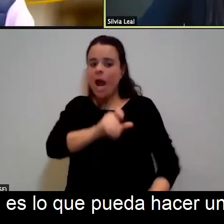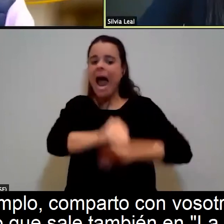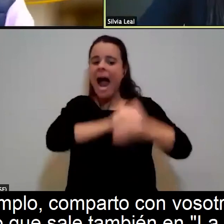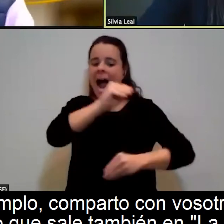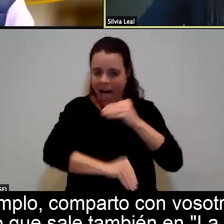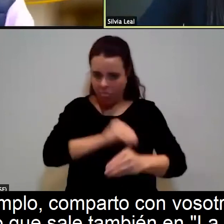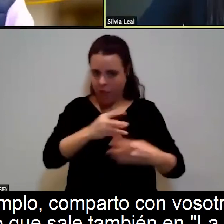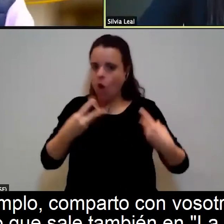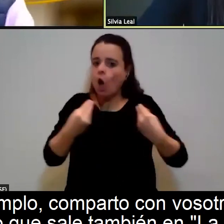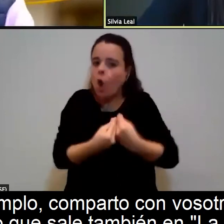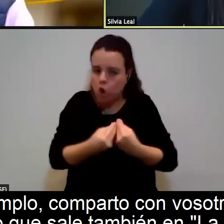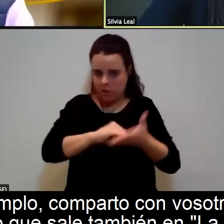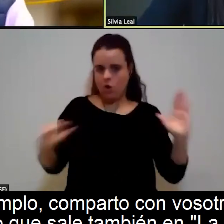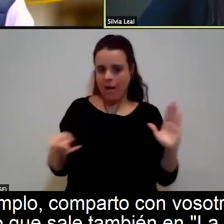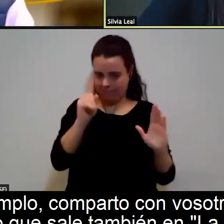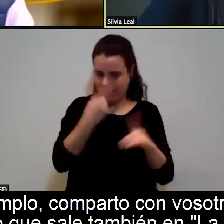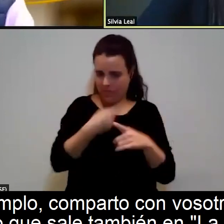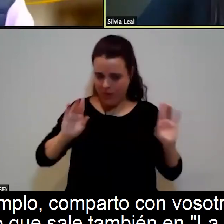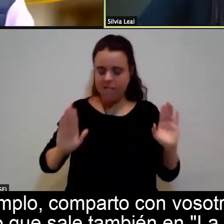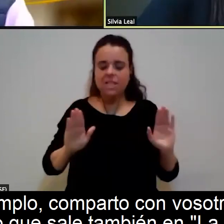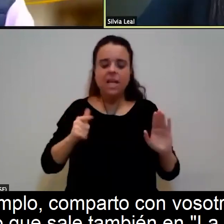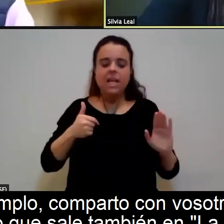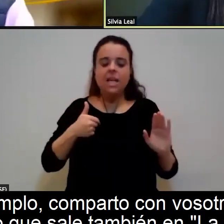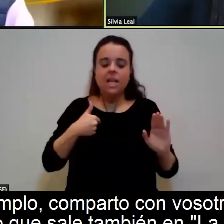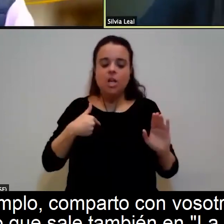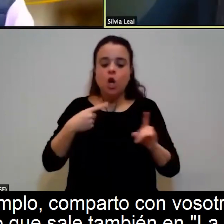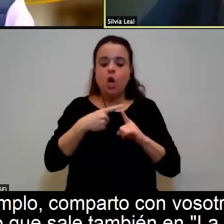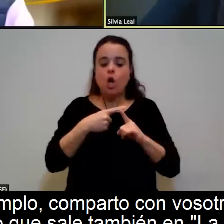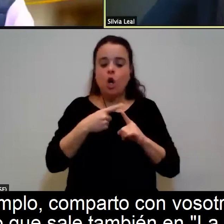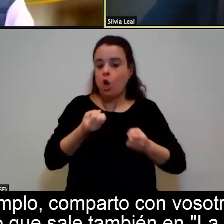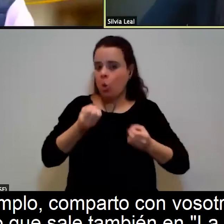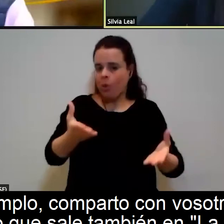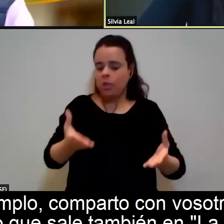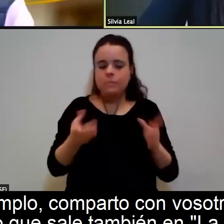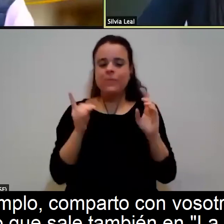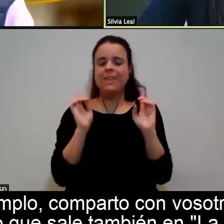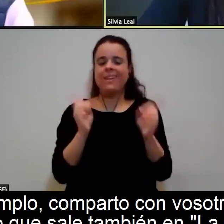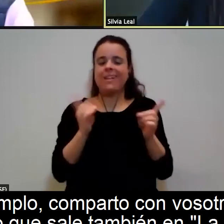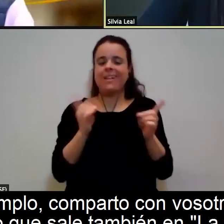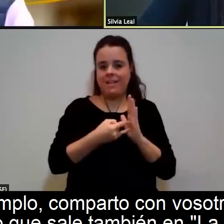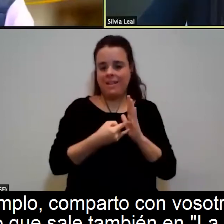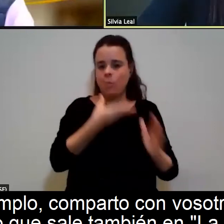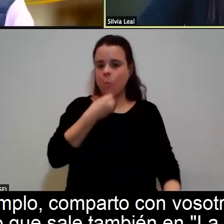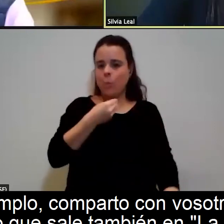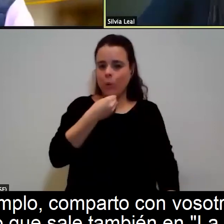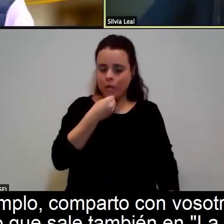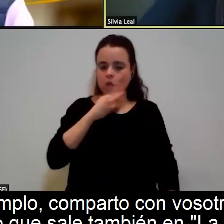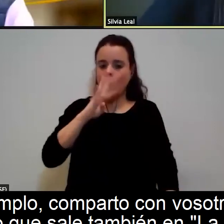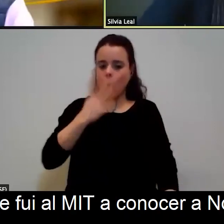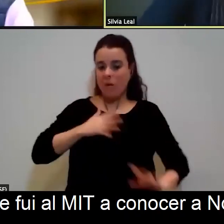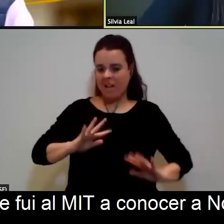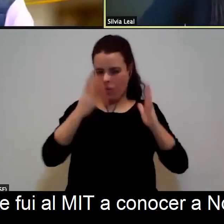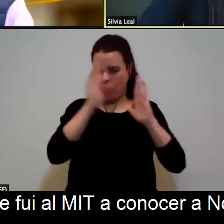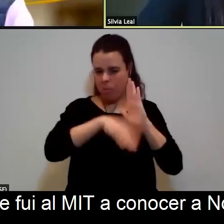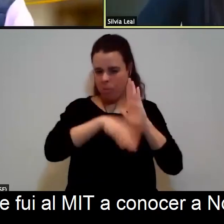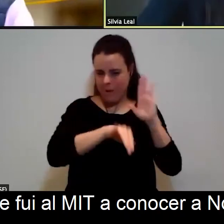Entonces, aquí, por ejemplo, comparto con vosotros el caso de un proyecto muy bonito que sale también en la Cuarta Revolución,